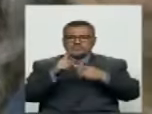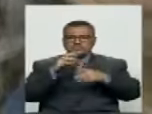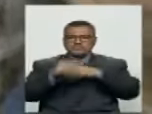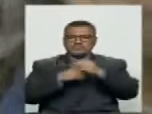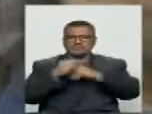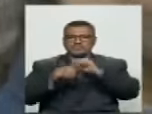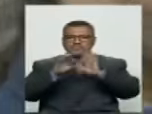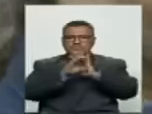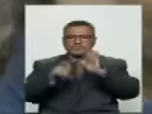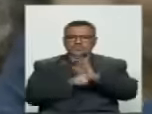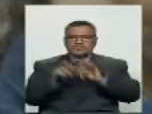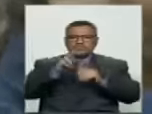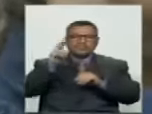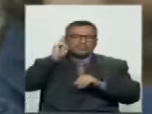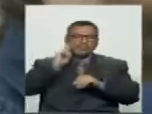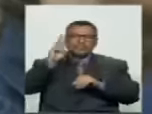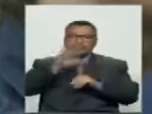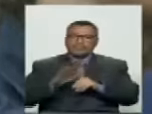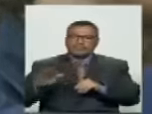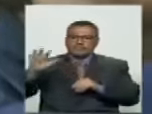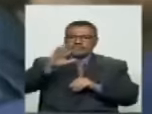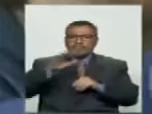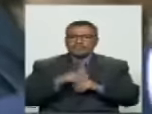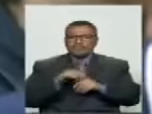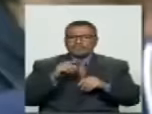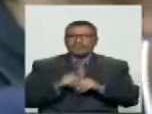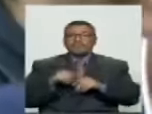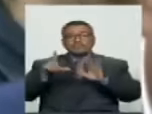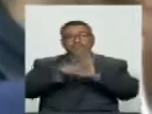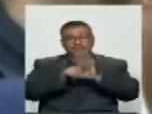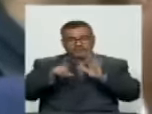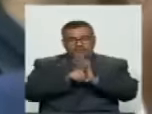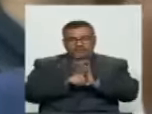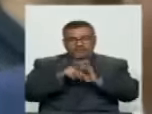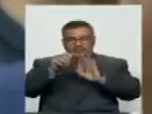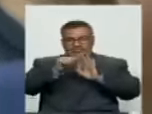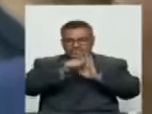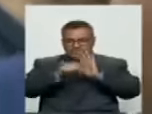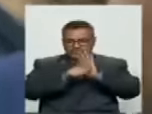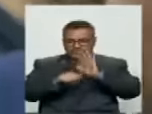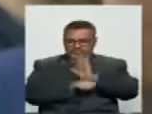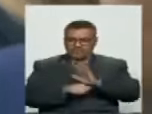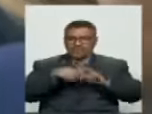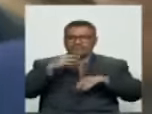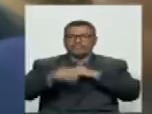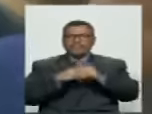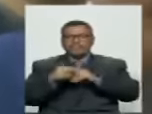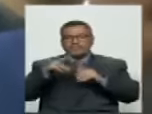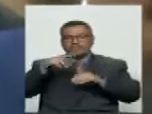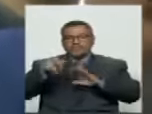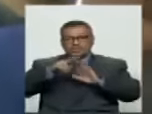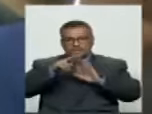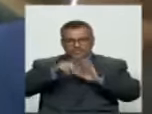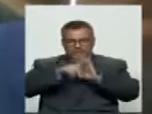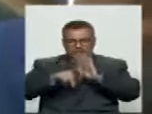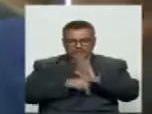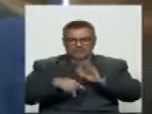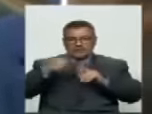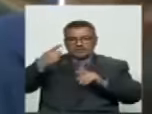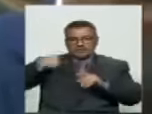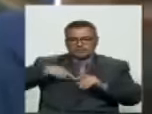con la Constitución de la República Bolivariana de Venezuela, la ley, los estatutos y demás disposiciones normativas